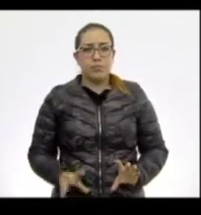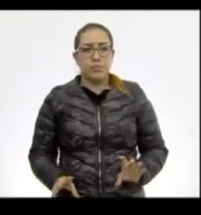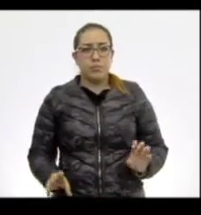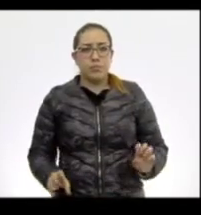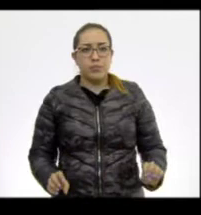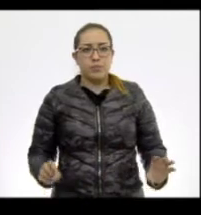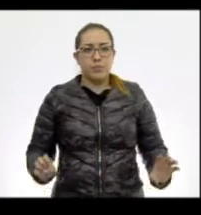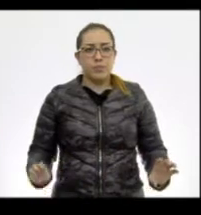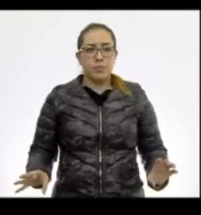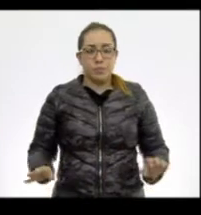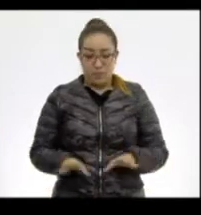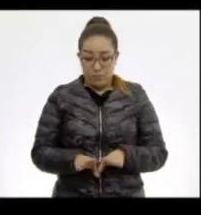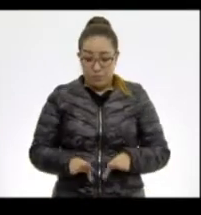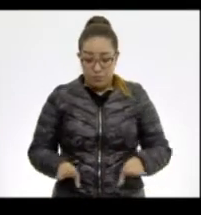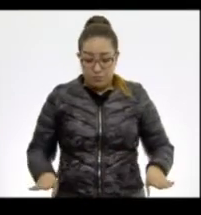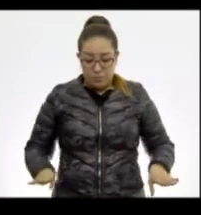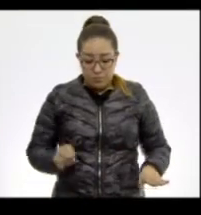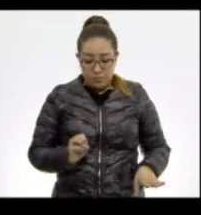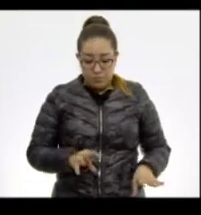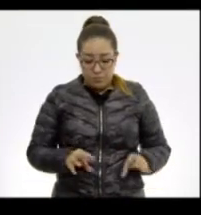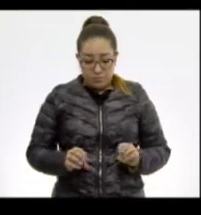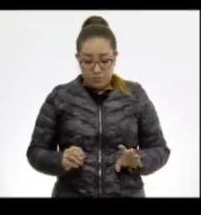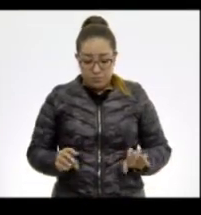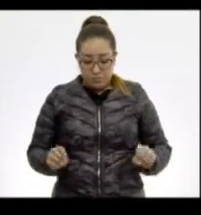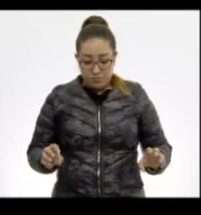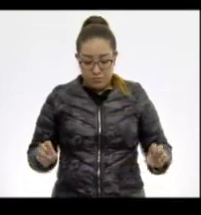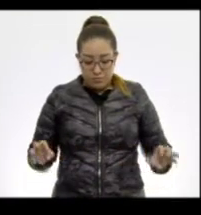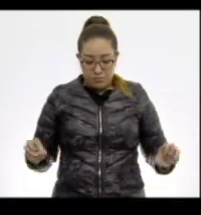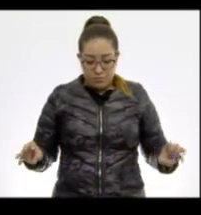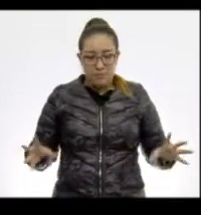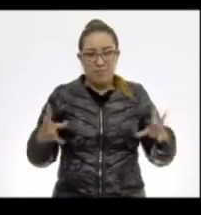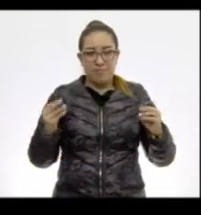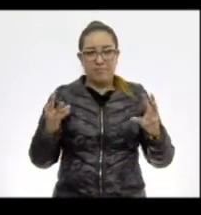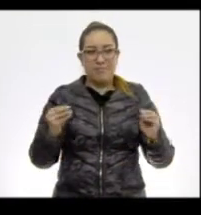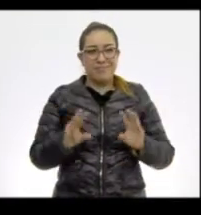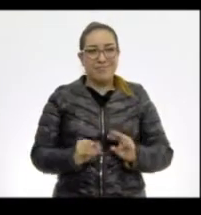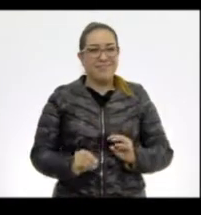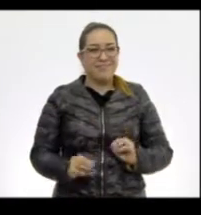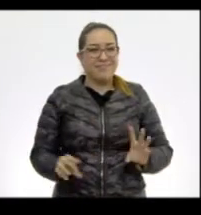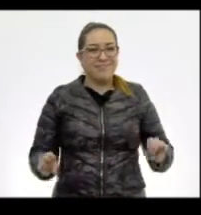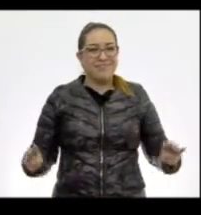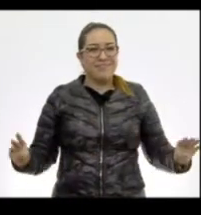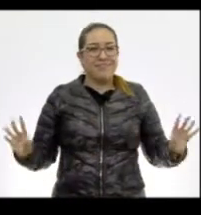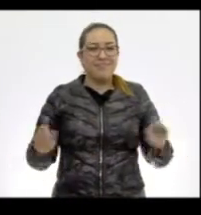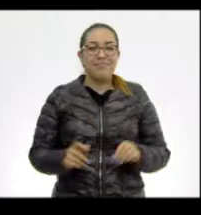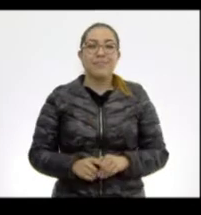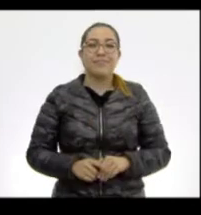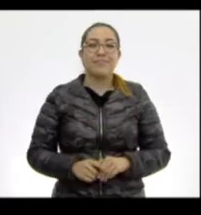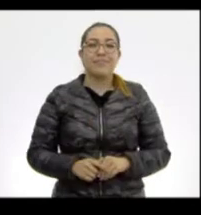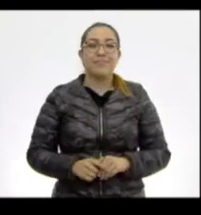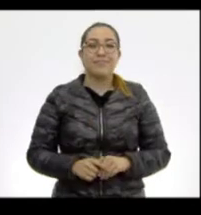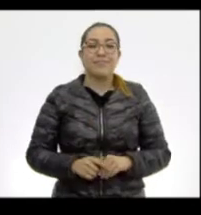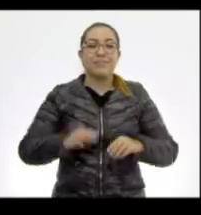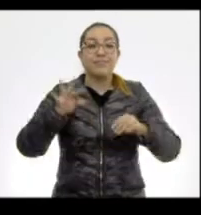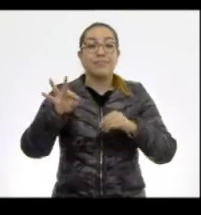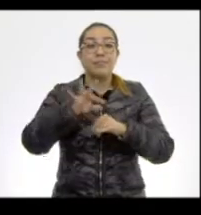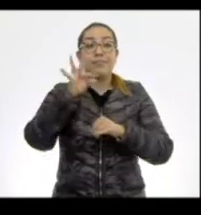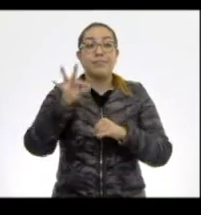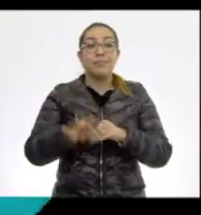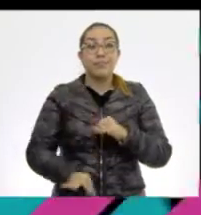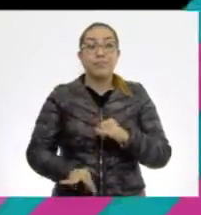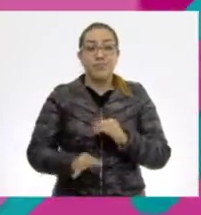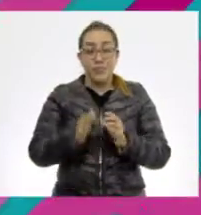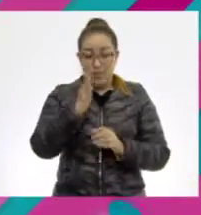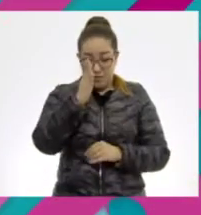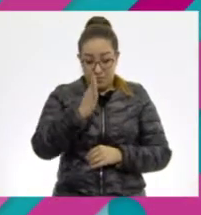y llegar hasta el piso para poner dos de cada lado, una del lado derecho y el otro del lado izquierdo, y finalmente pondré una